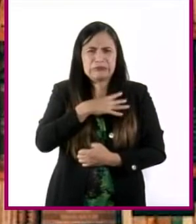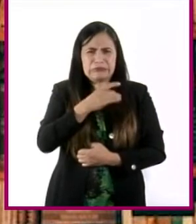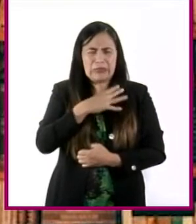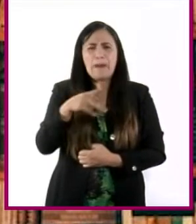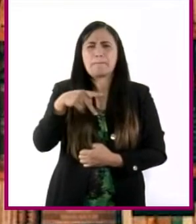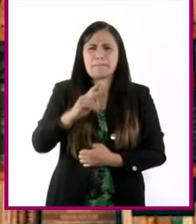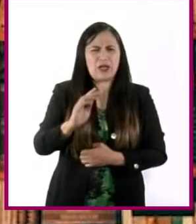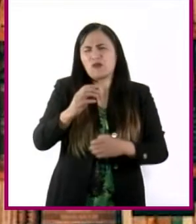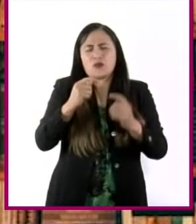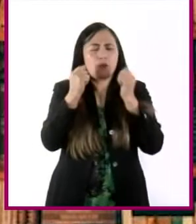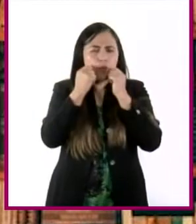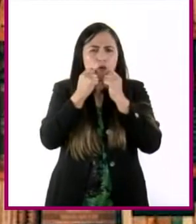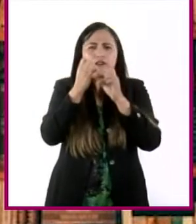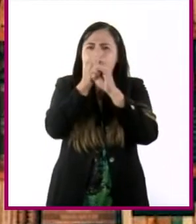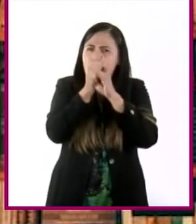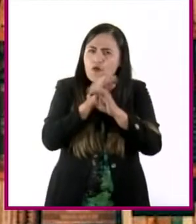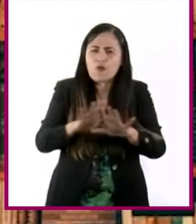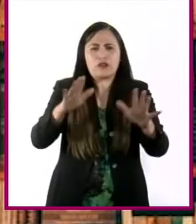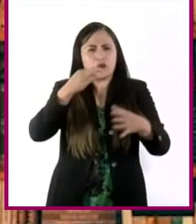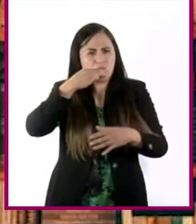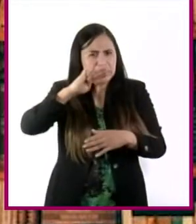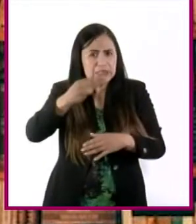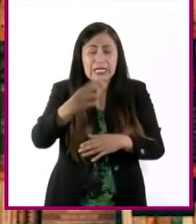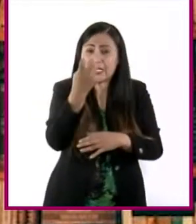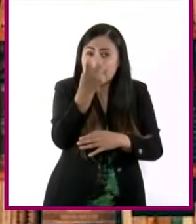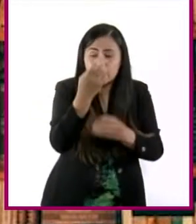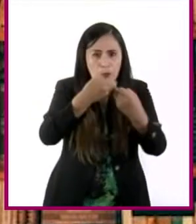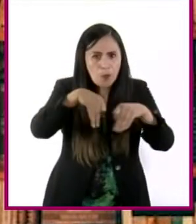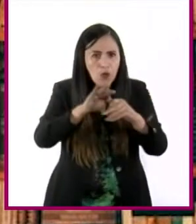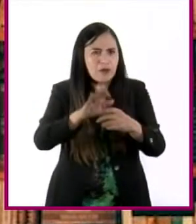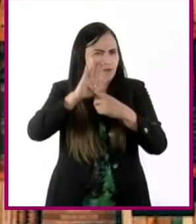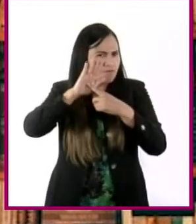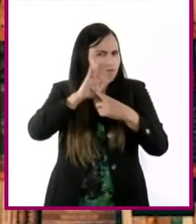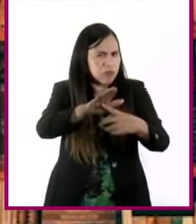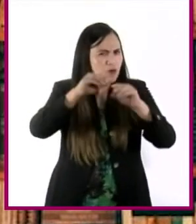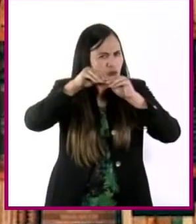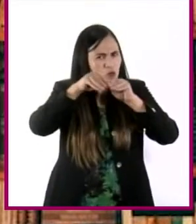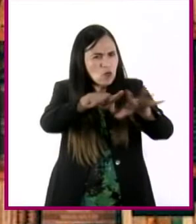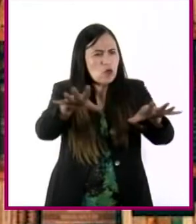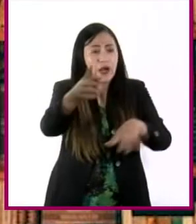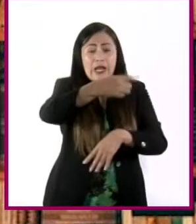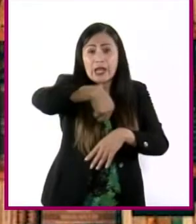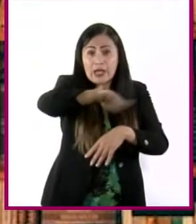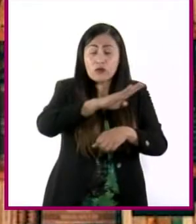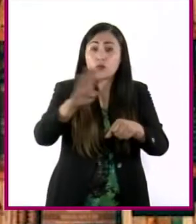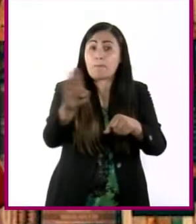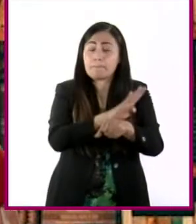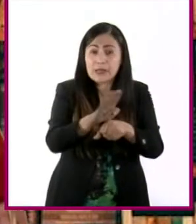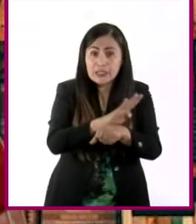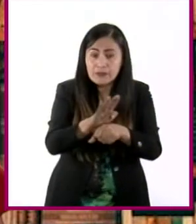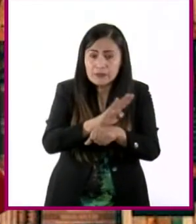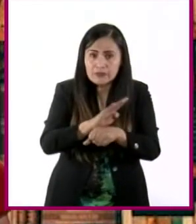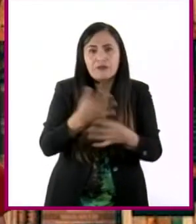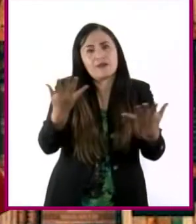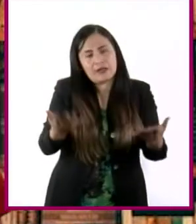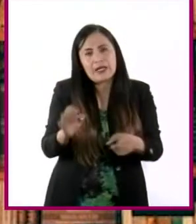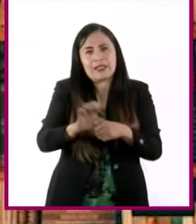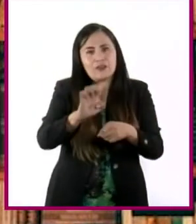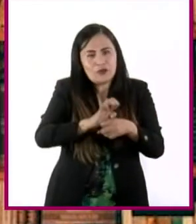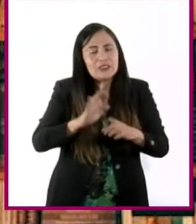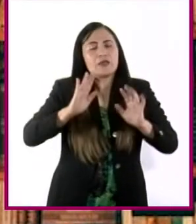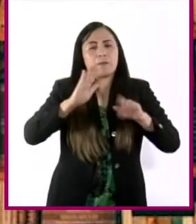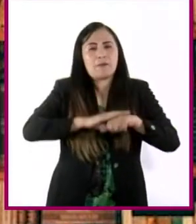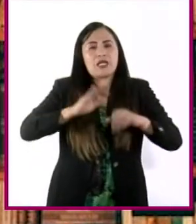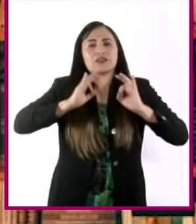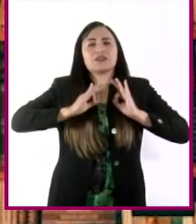en comunicar su mensaje porque lo consideran importante y porque creen que les será útil a otros, entonces se sentirán más relajados.